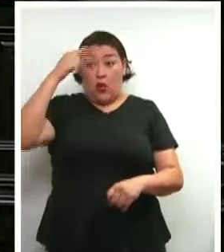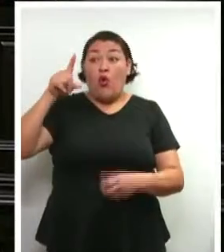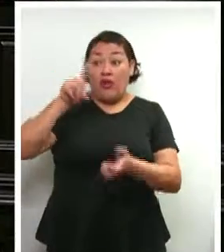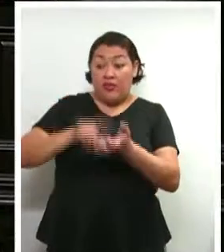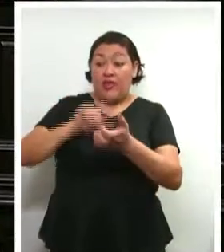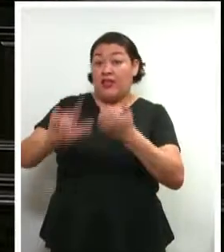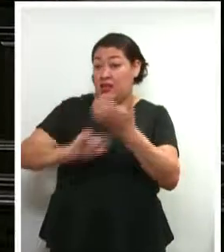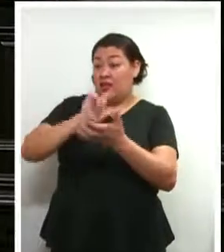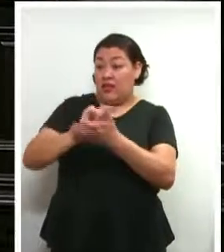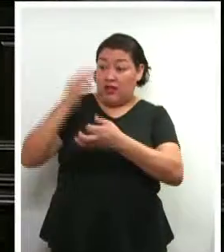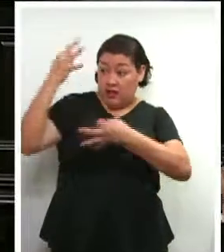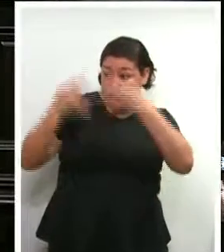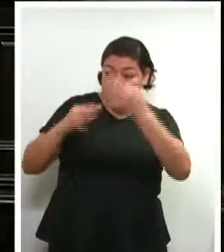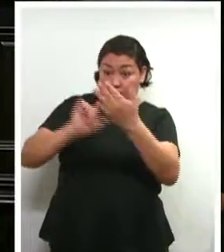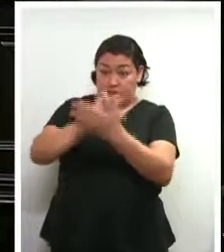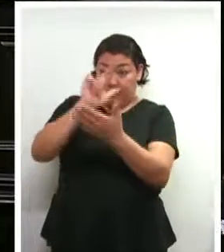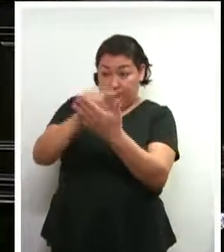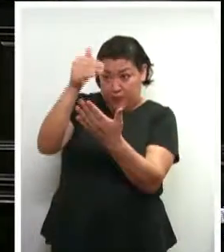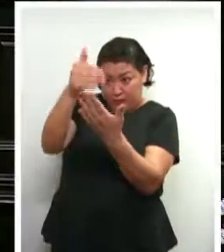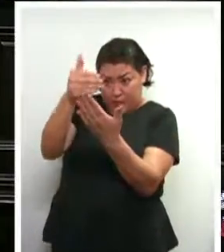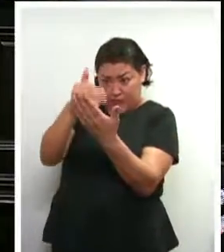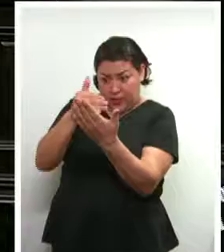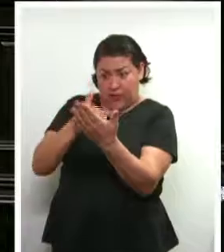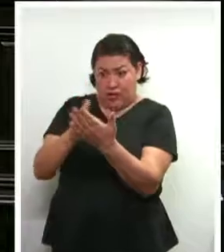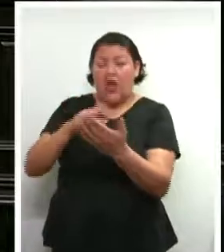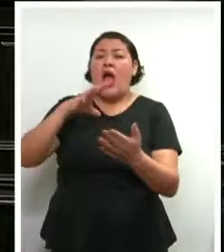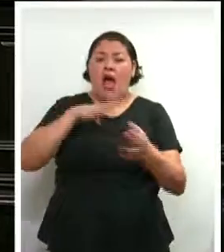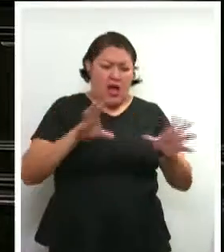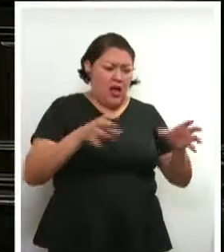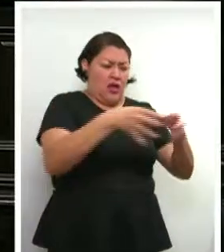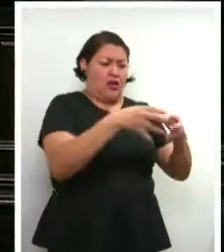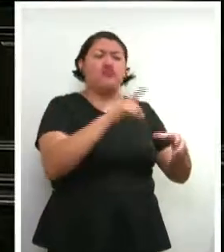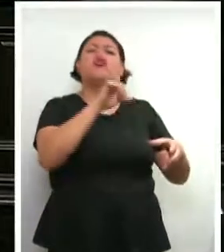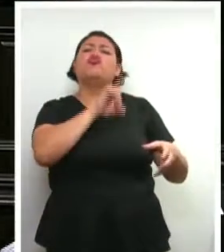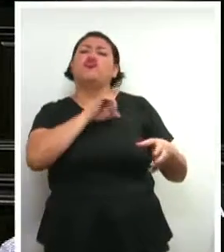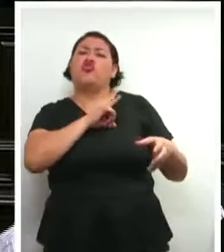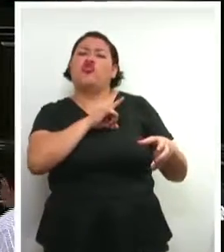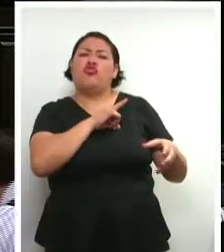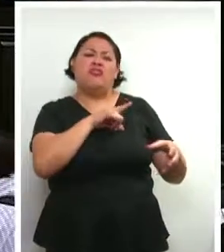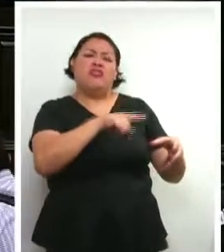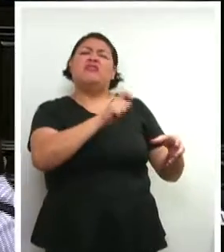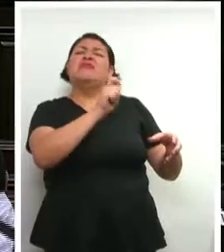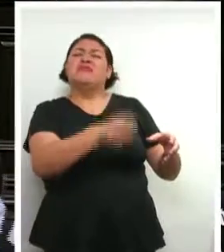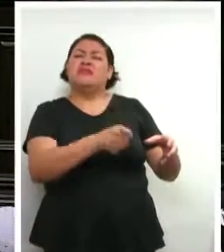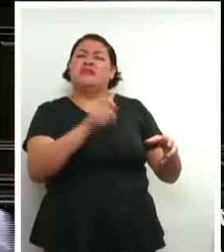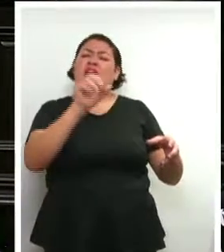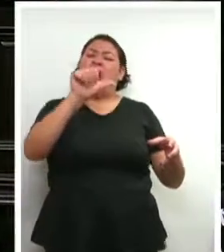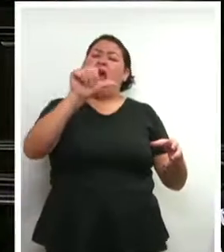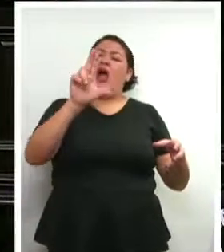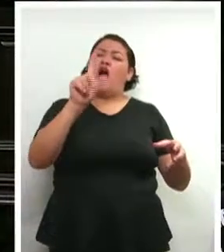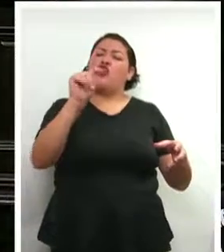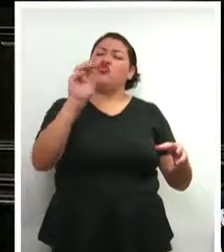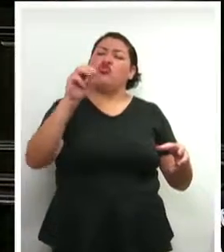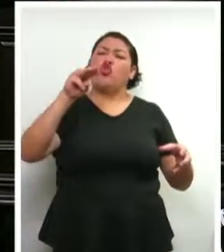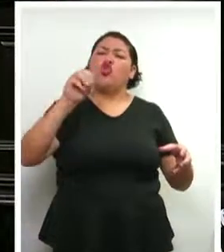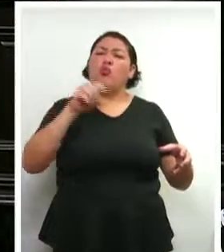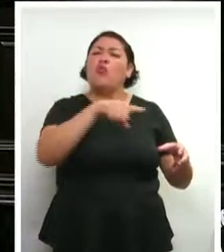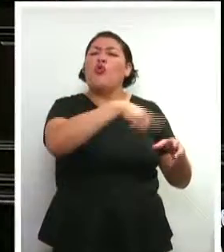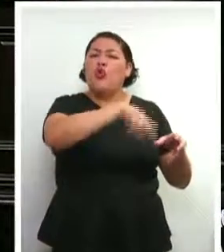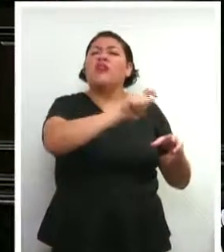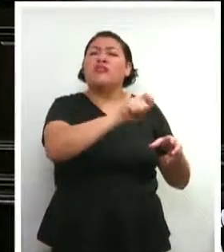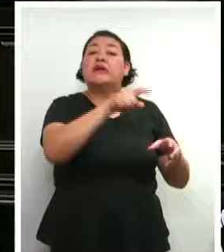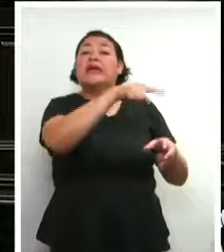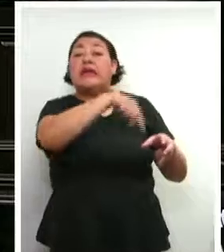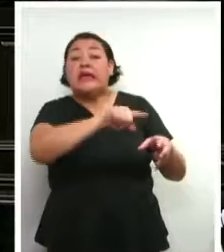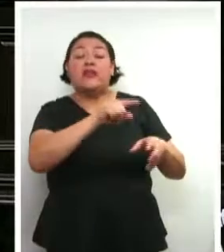de la Ciudad de México, los órganos constitucionales autónomos son aquellos que les están confiados a la actividad